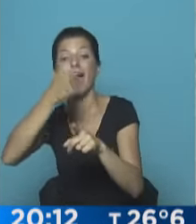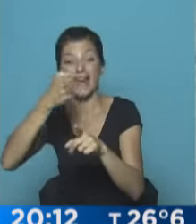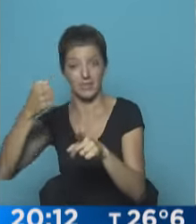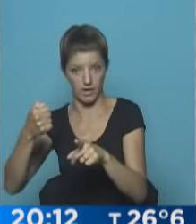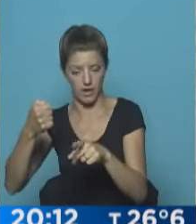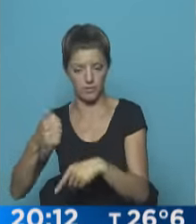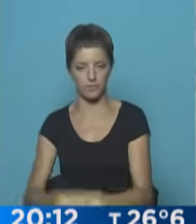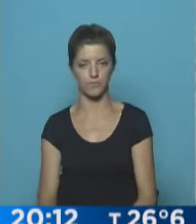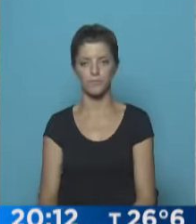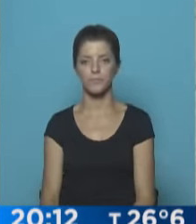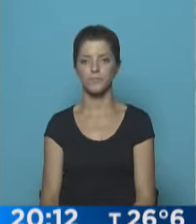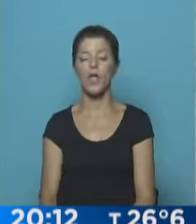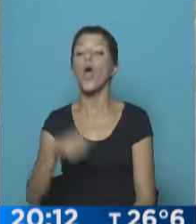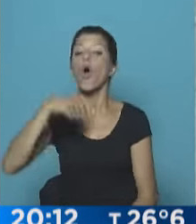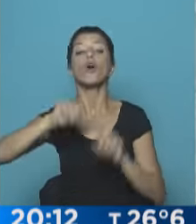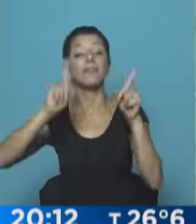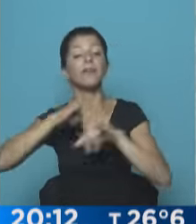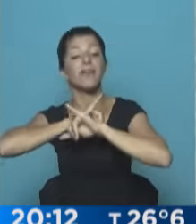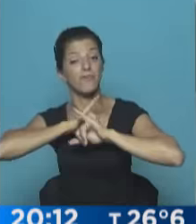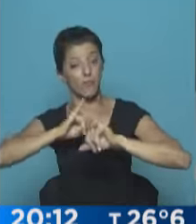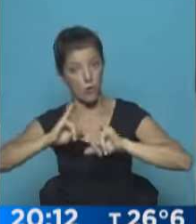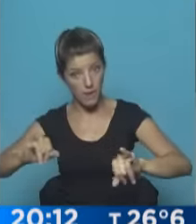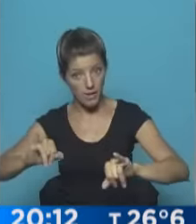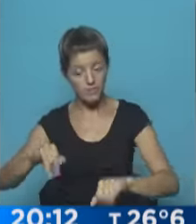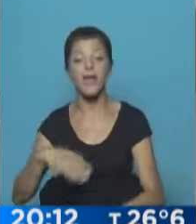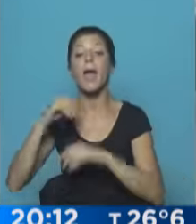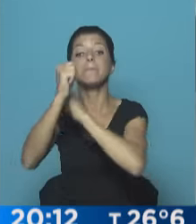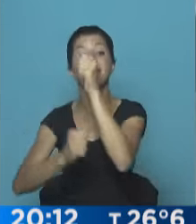también estamos anunciando carolinas argentinas